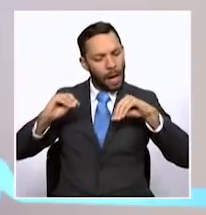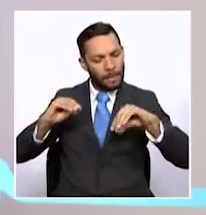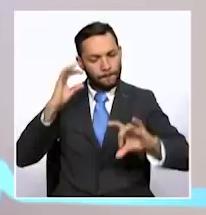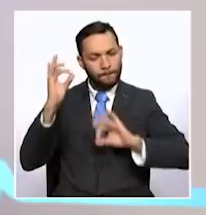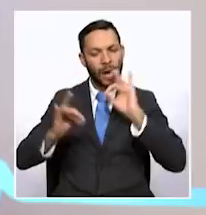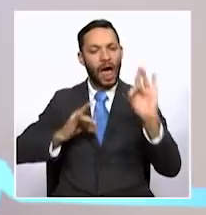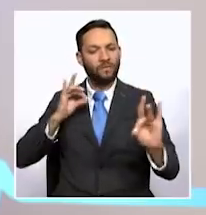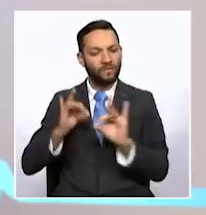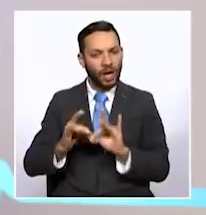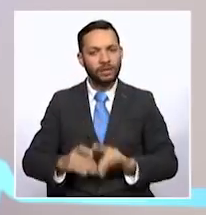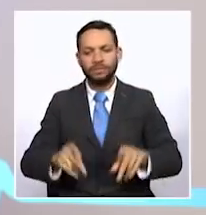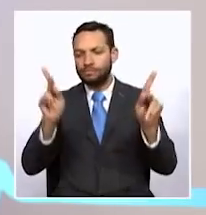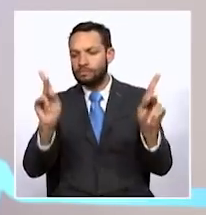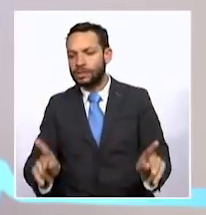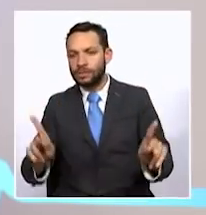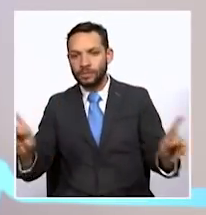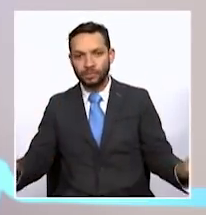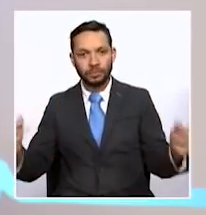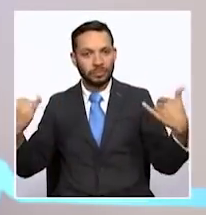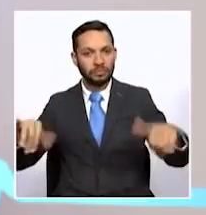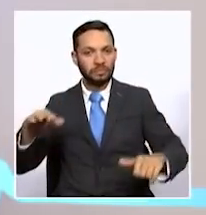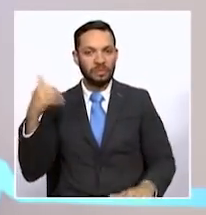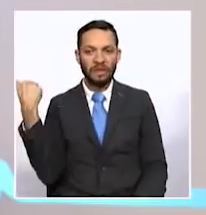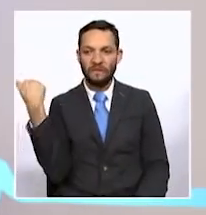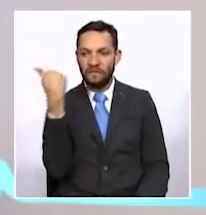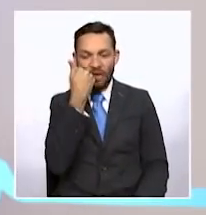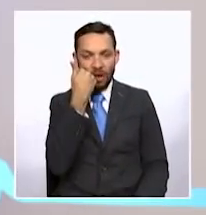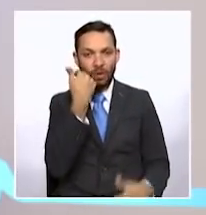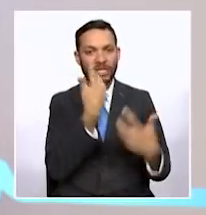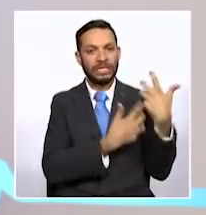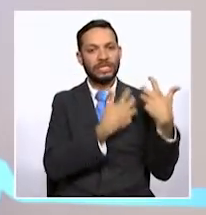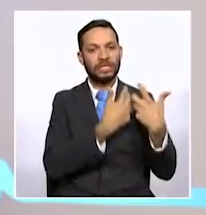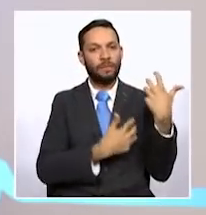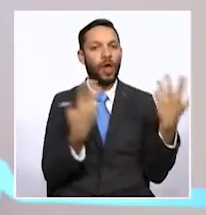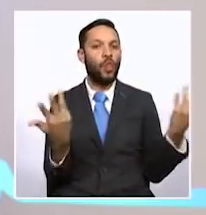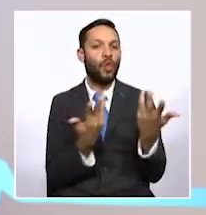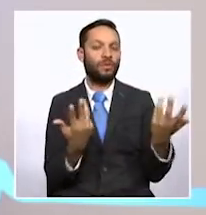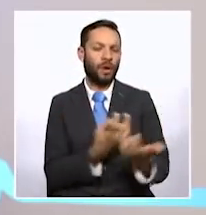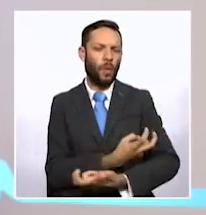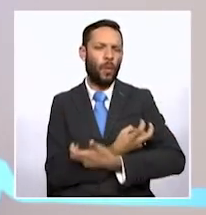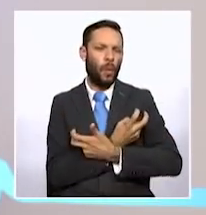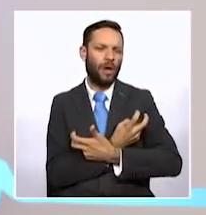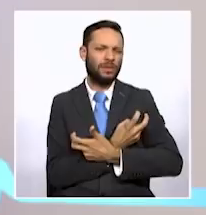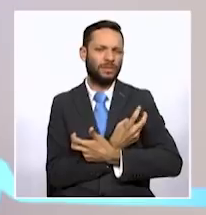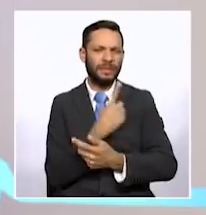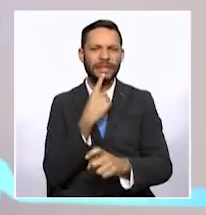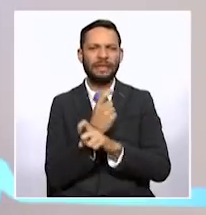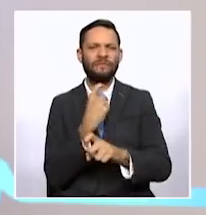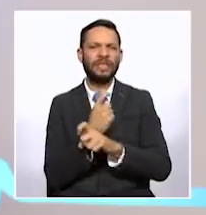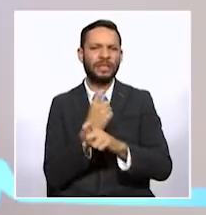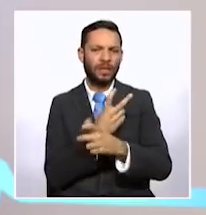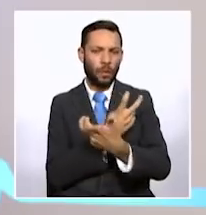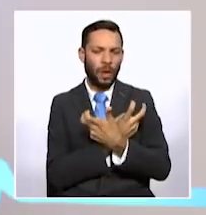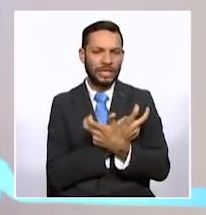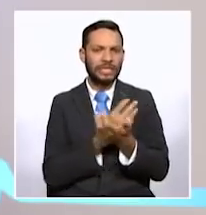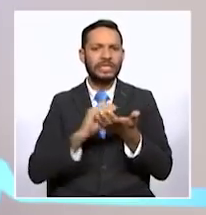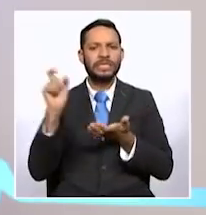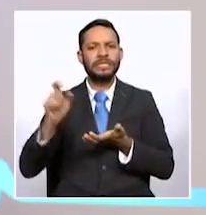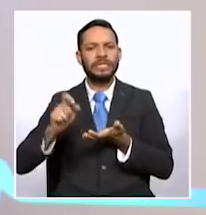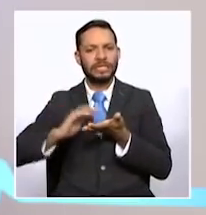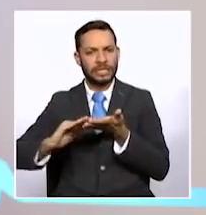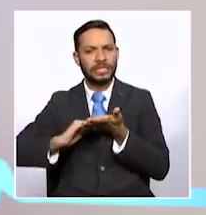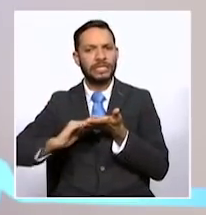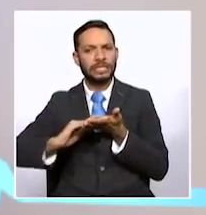por qué muchas personas, teniendo una enfermedad sistémica, la manifestación es a nivel del sistema óseo y necesitamos siempre de